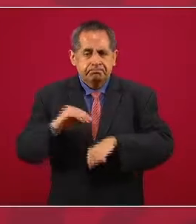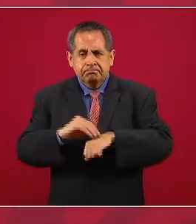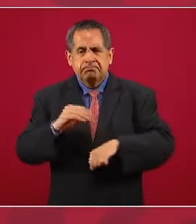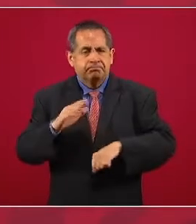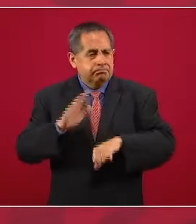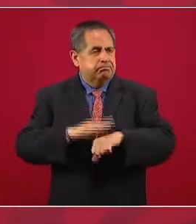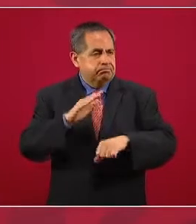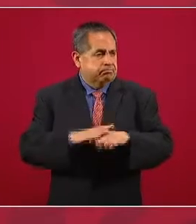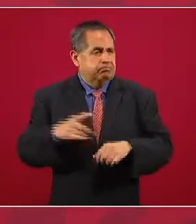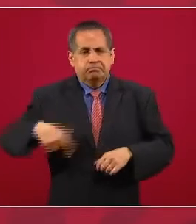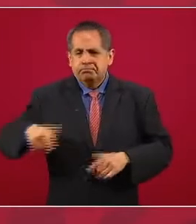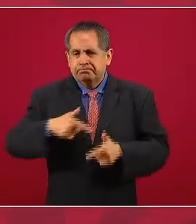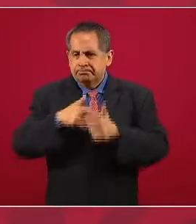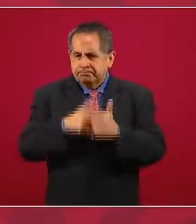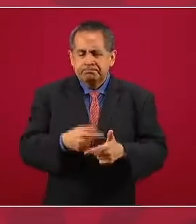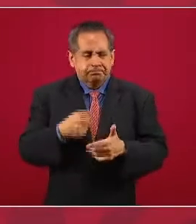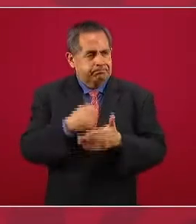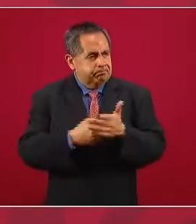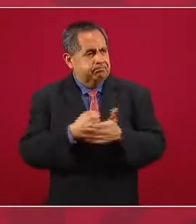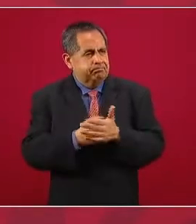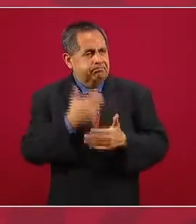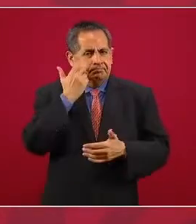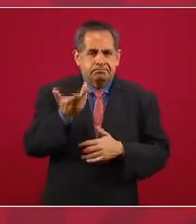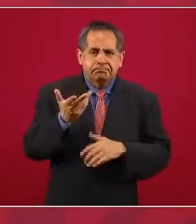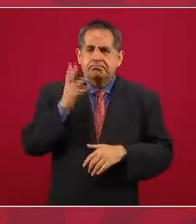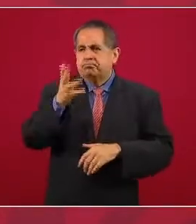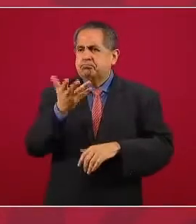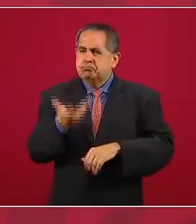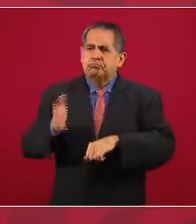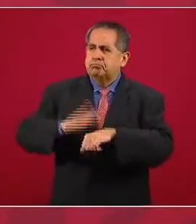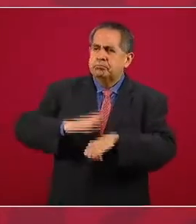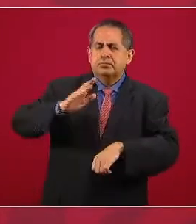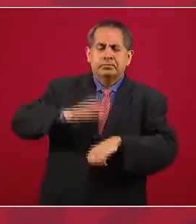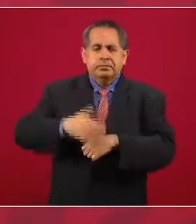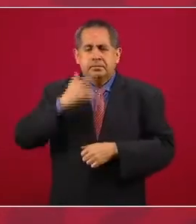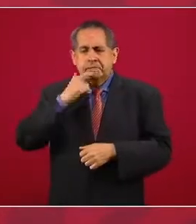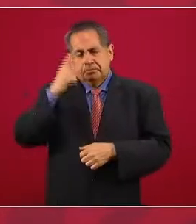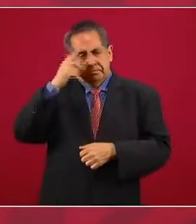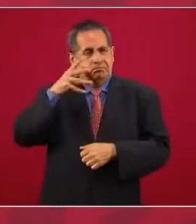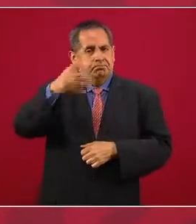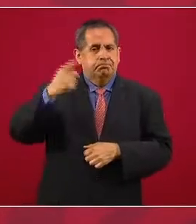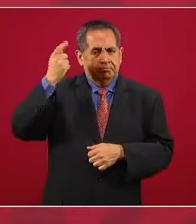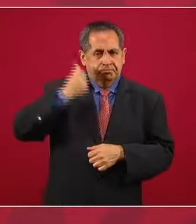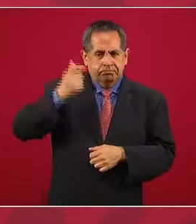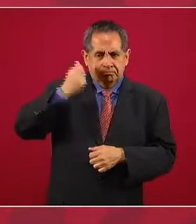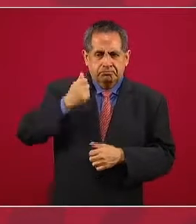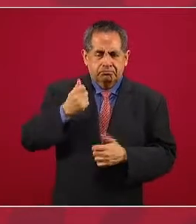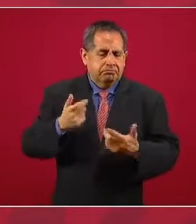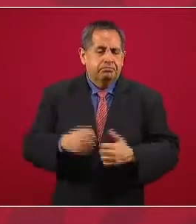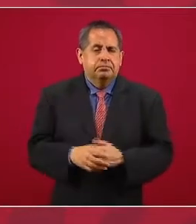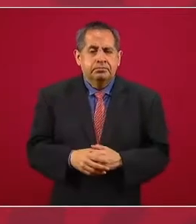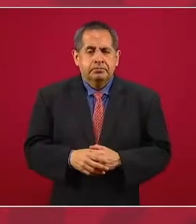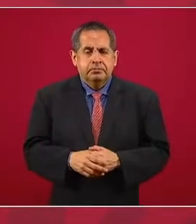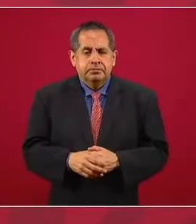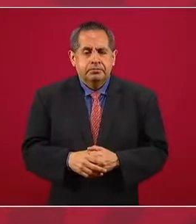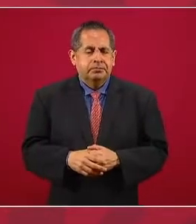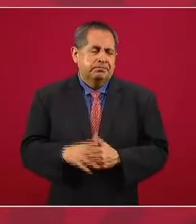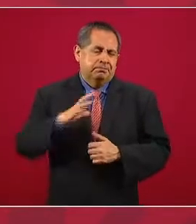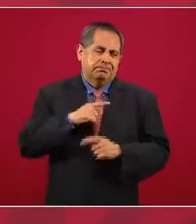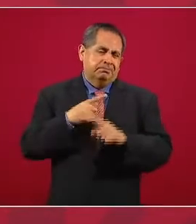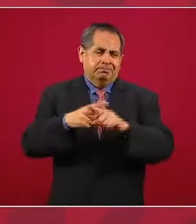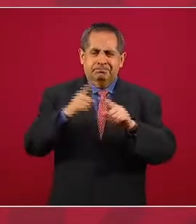que seguiremos buscando mejores condiciones en las pensiones. Hay muchos